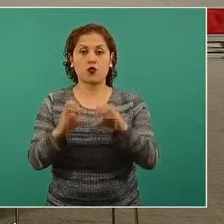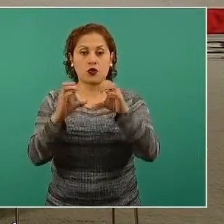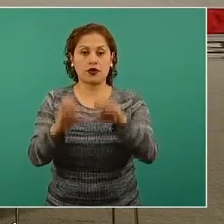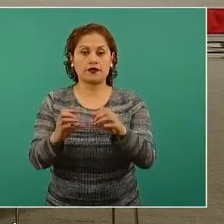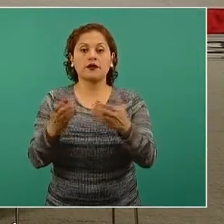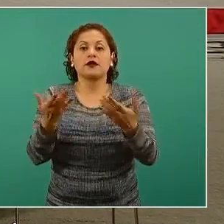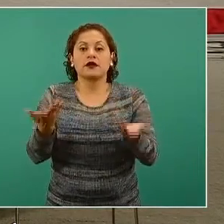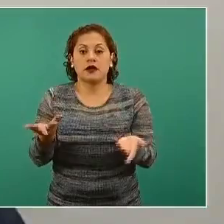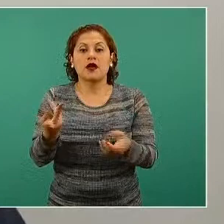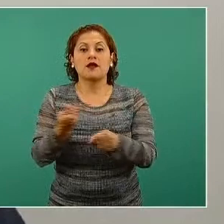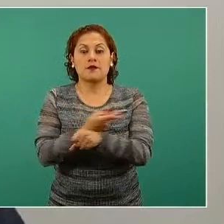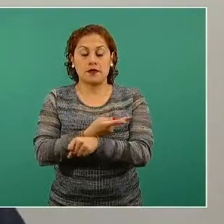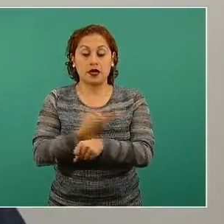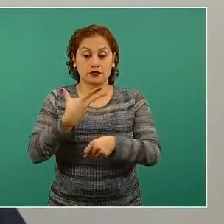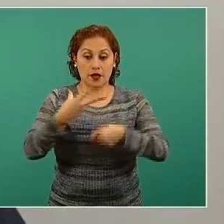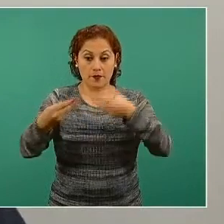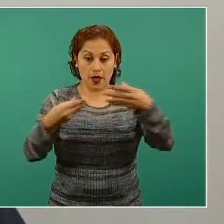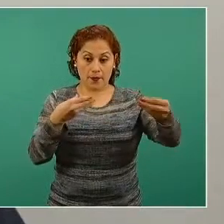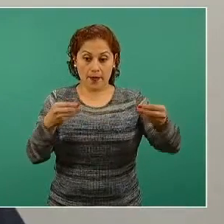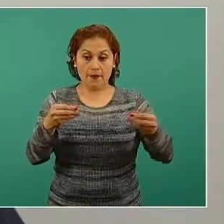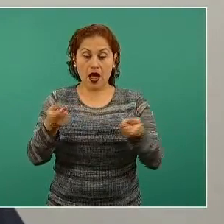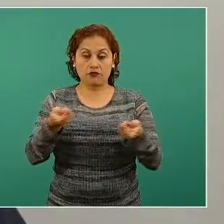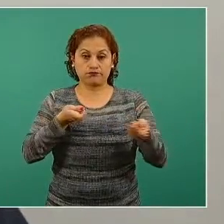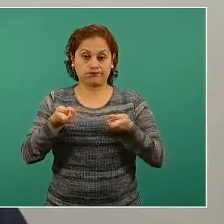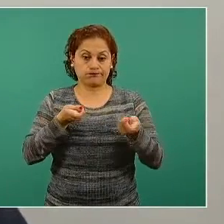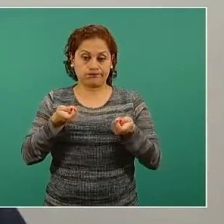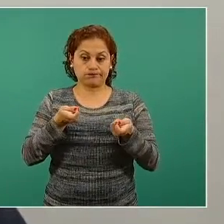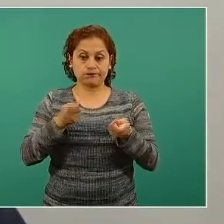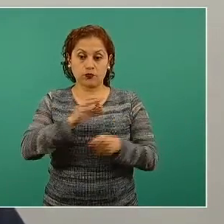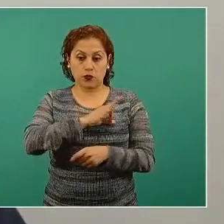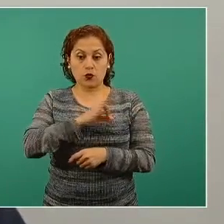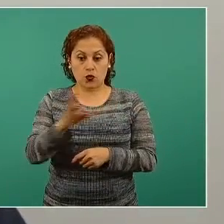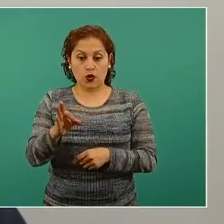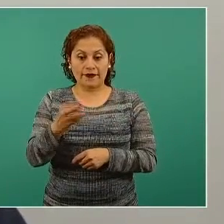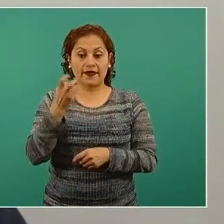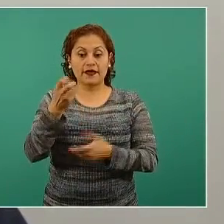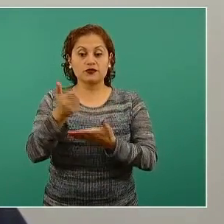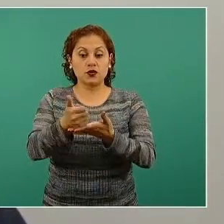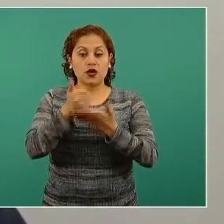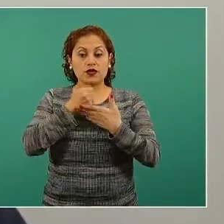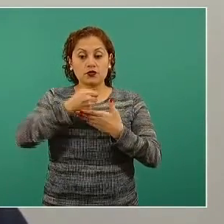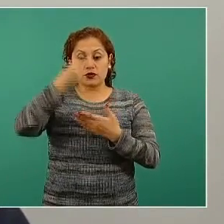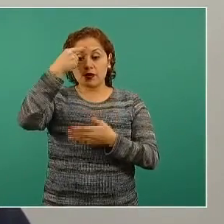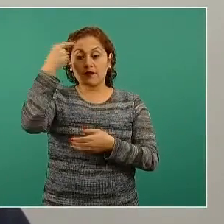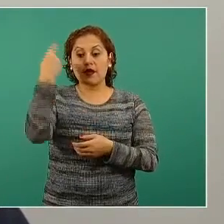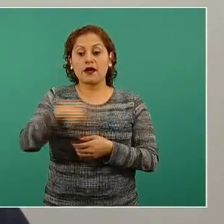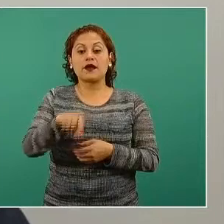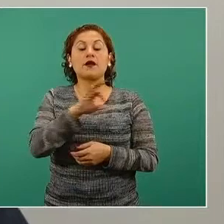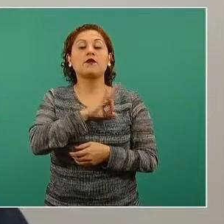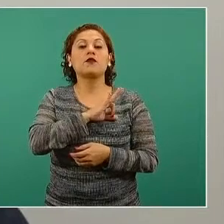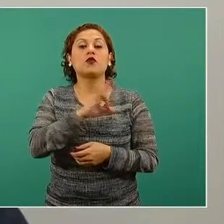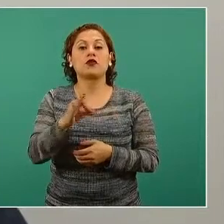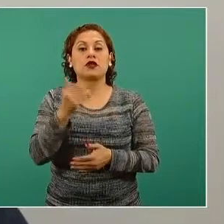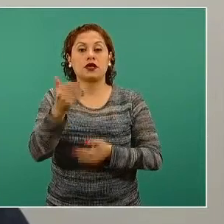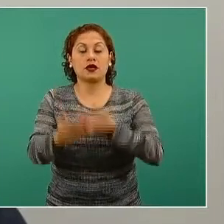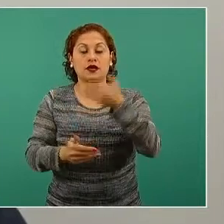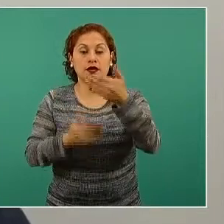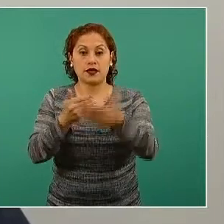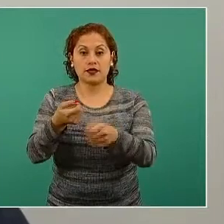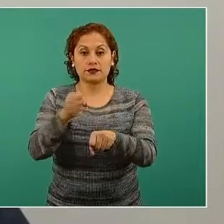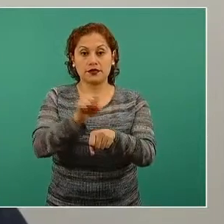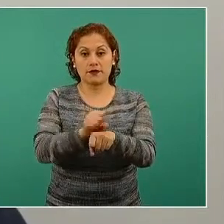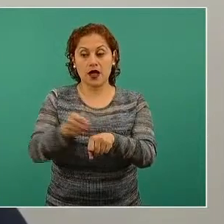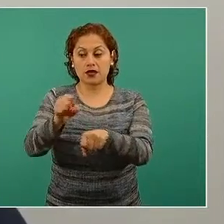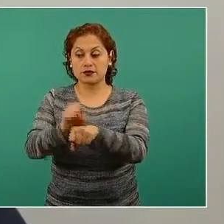una transmisión basal, una transmisión que en su momento nos permita poder avanzar semana con semana, mes